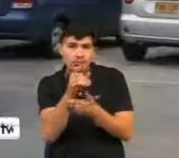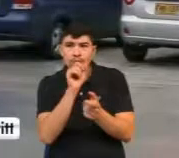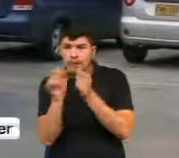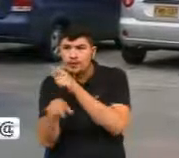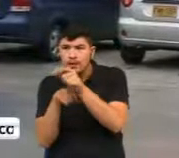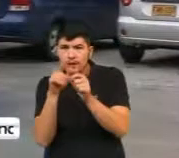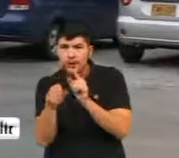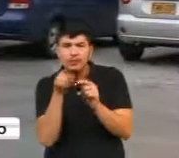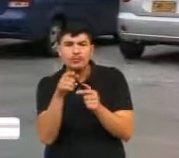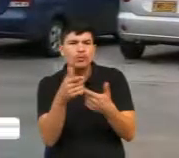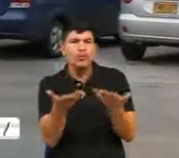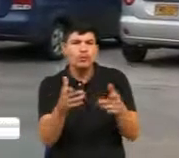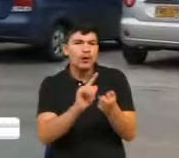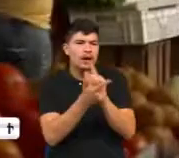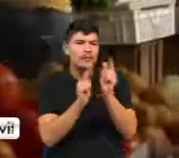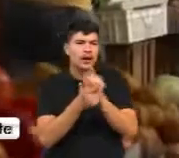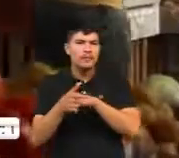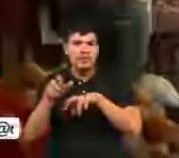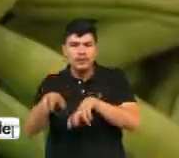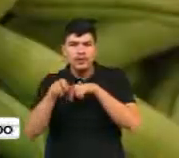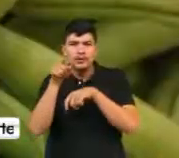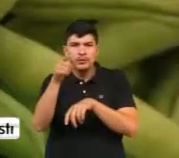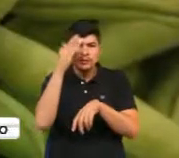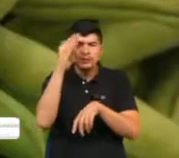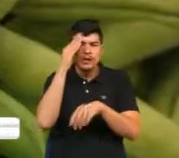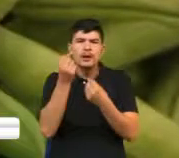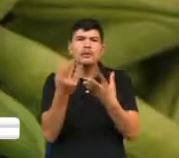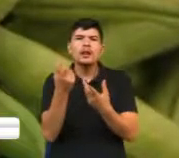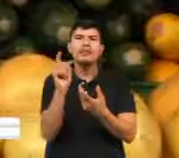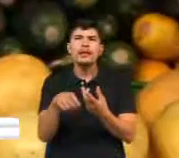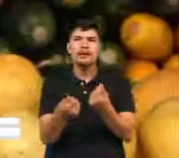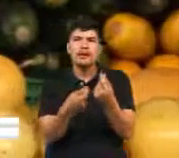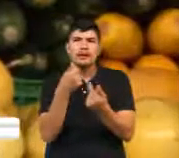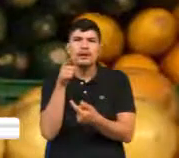de abastos el comportamiento de las cosechas y sepa cuál es el valor que debe pagar por lo que está consumiendo